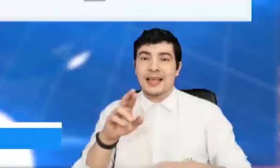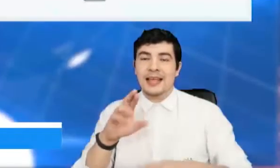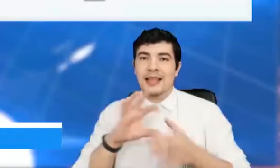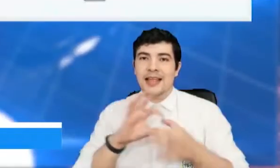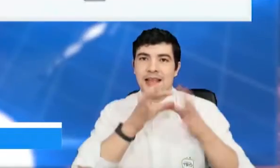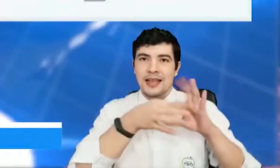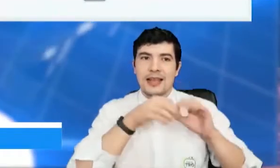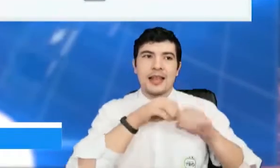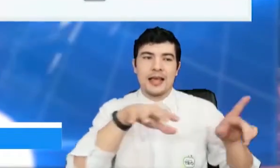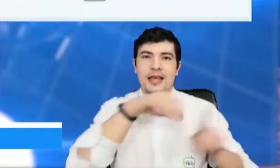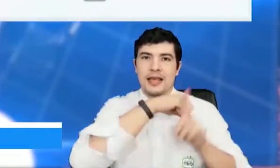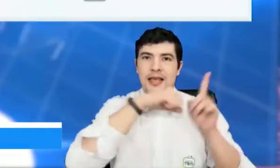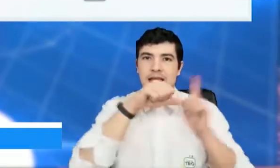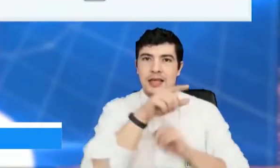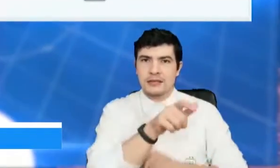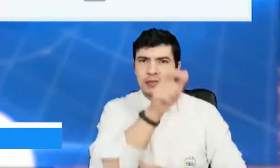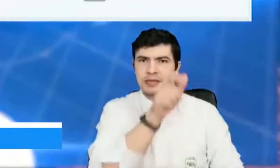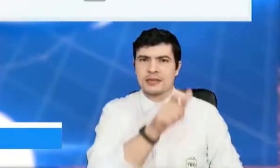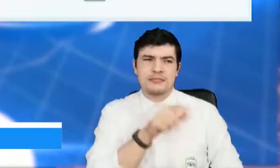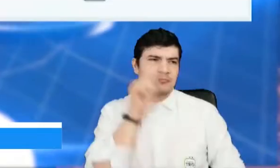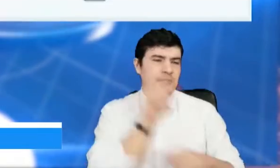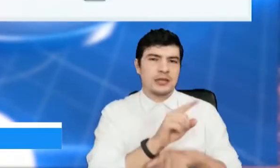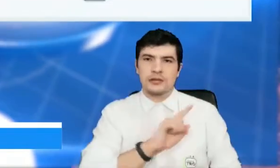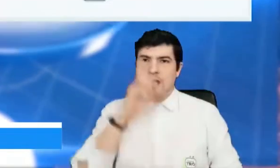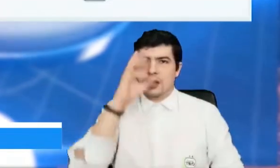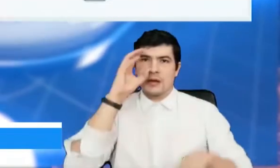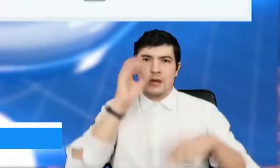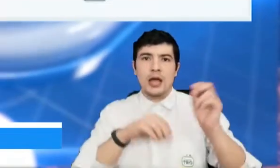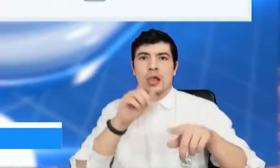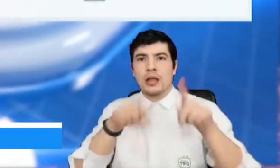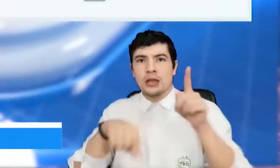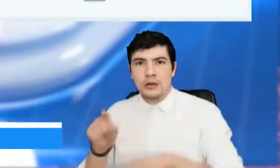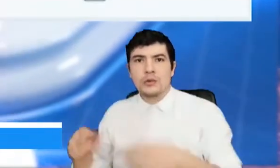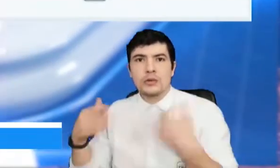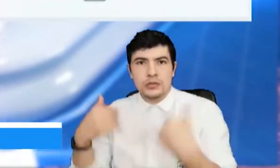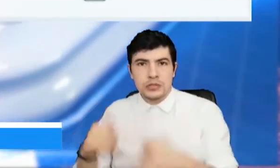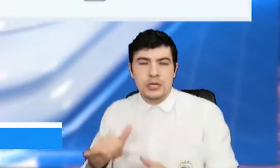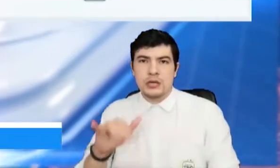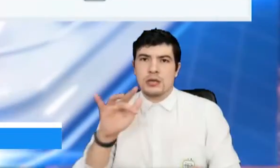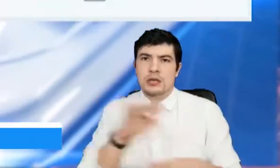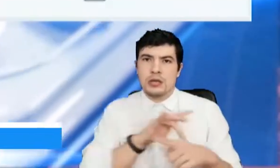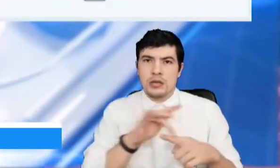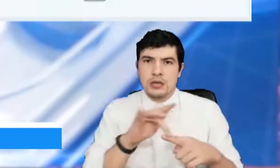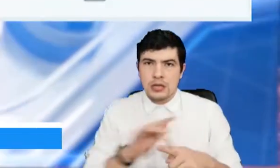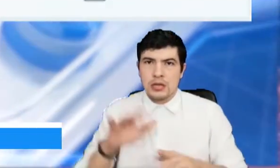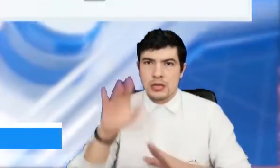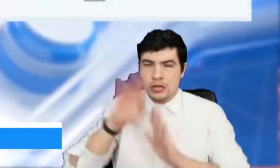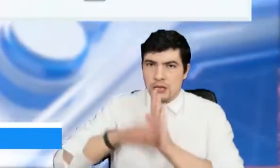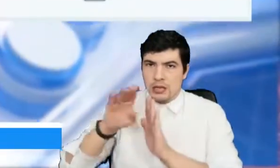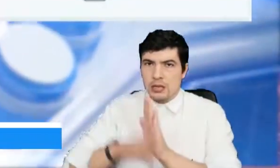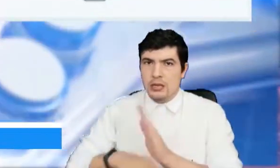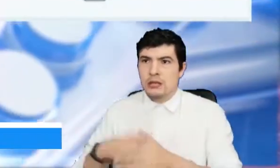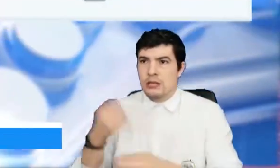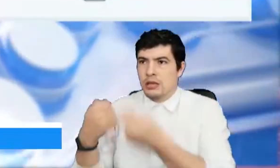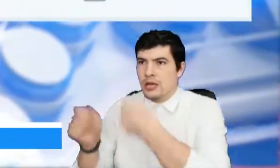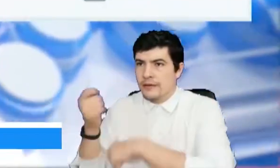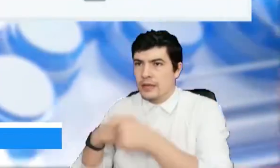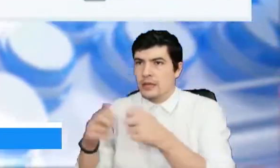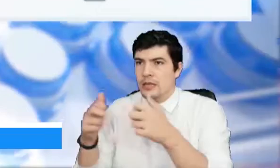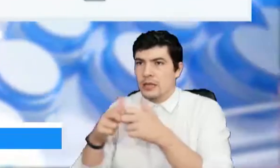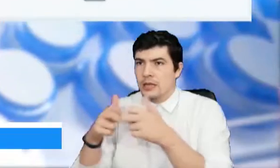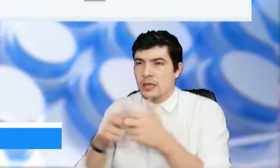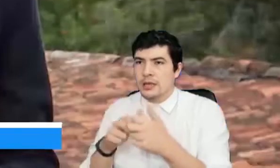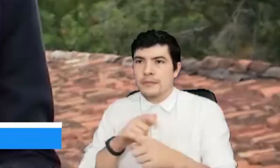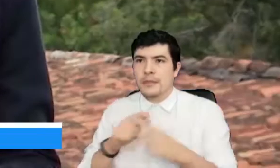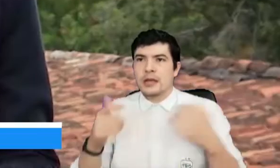Robledo, criticó esta medida, pues según ella, algunos de esos descuentos ya se estarían aplicando a través del comercio electrónico. Atentos a la aplicación de